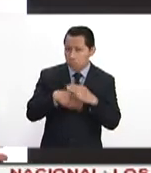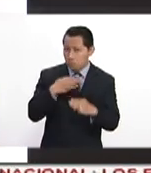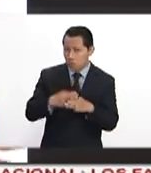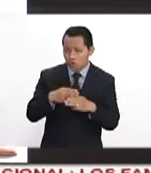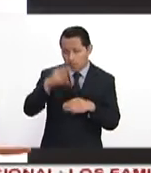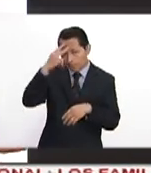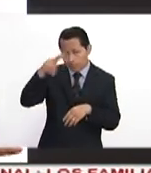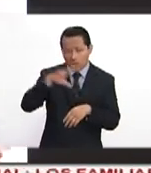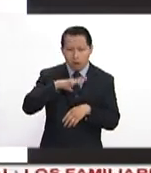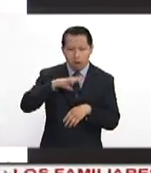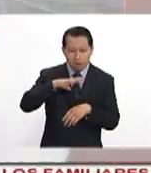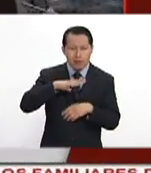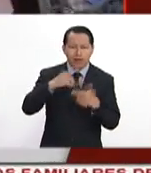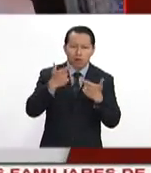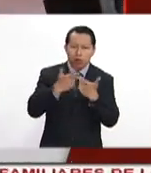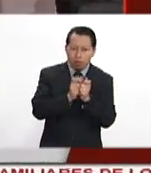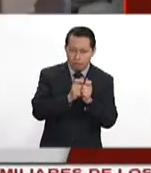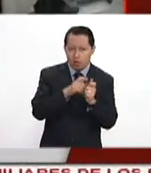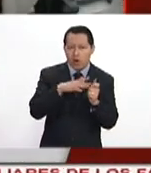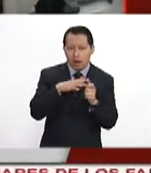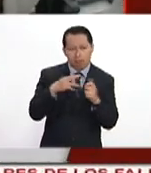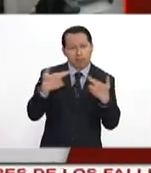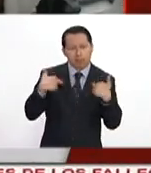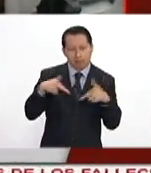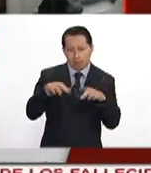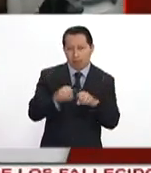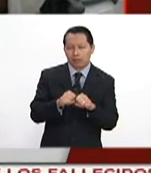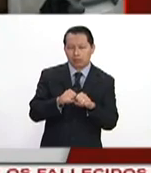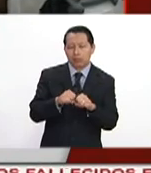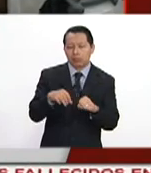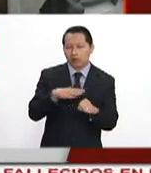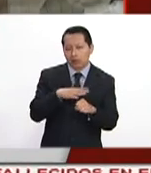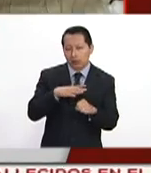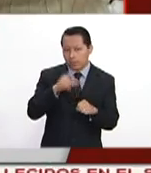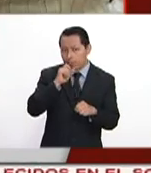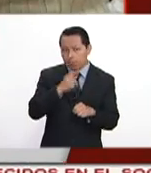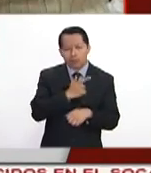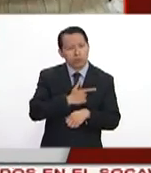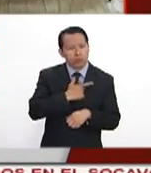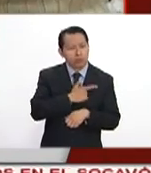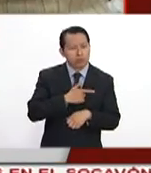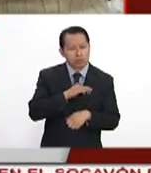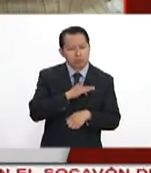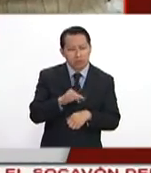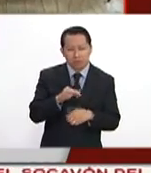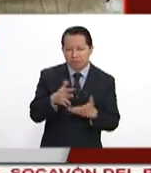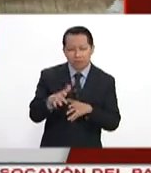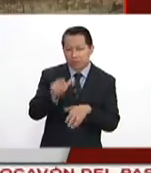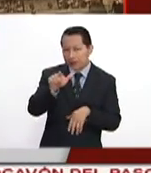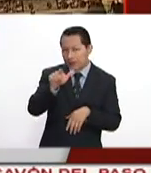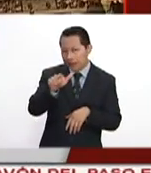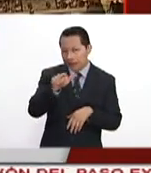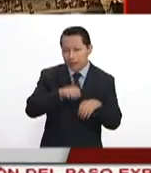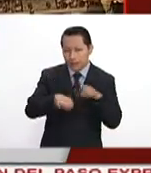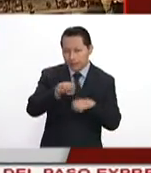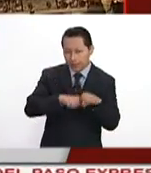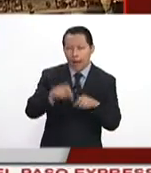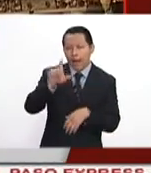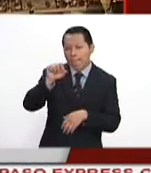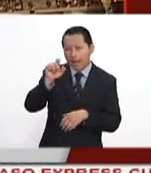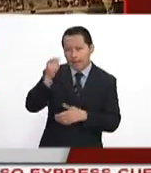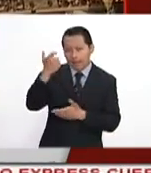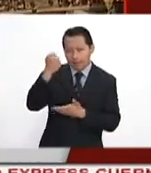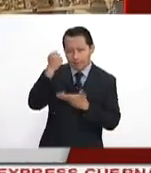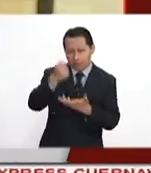cual México tuvo un pabellón muy representativo, y tuvimos el placer, más o menos 17 empresas, 20 fondos